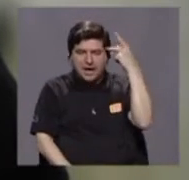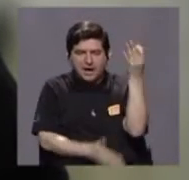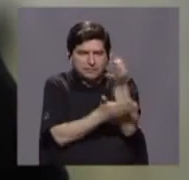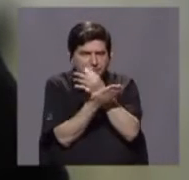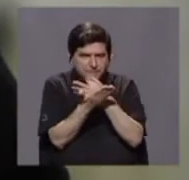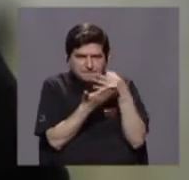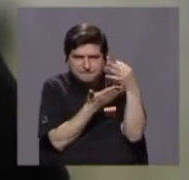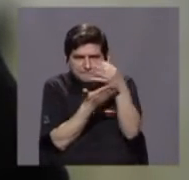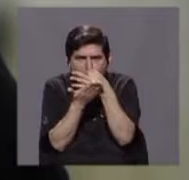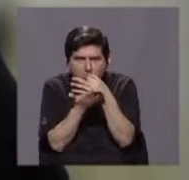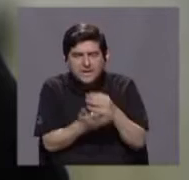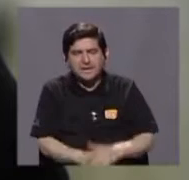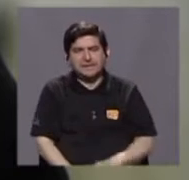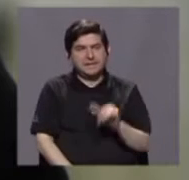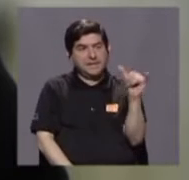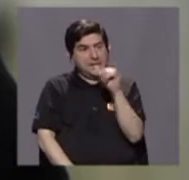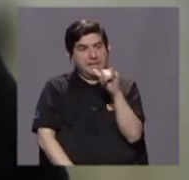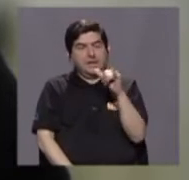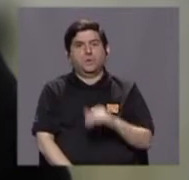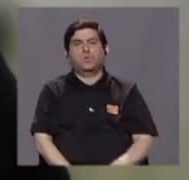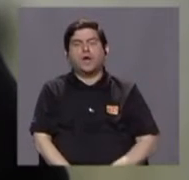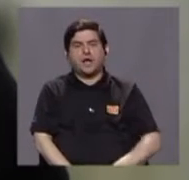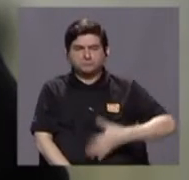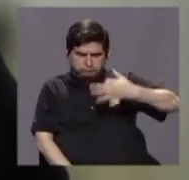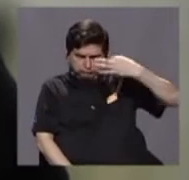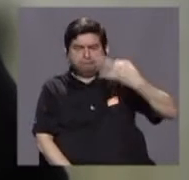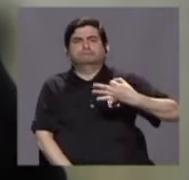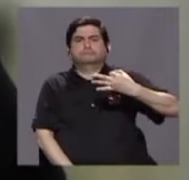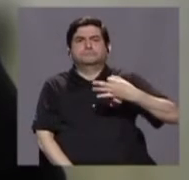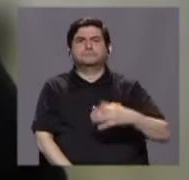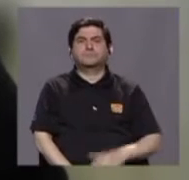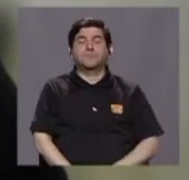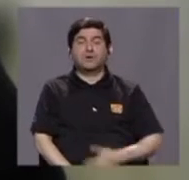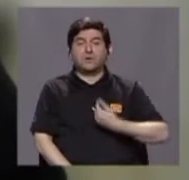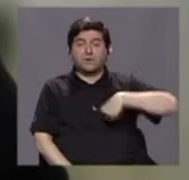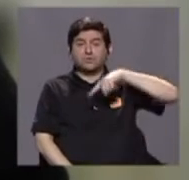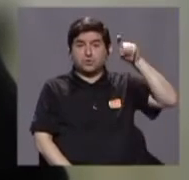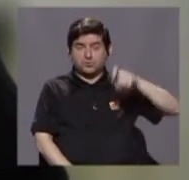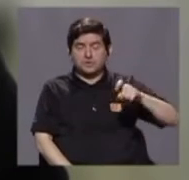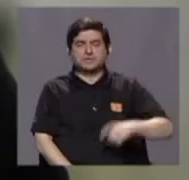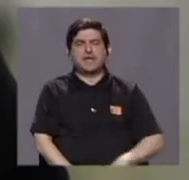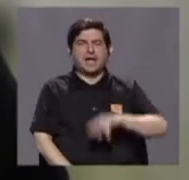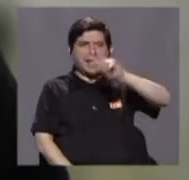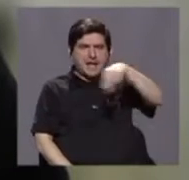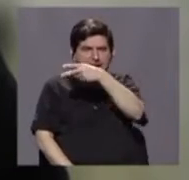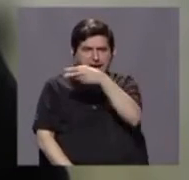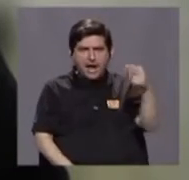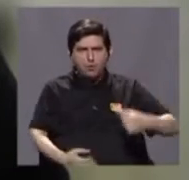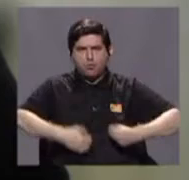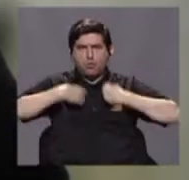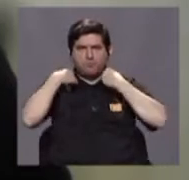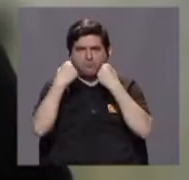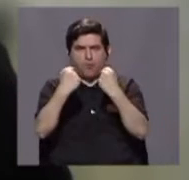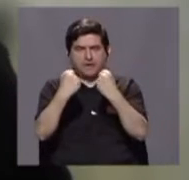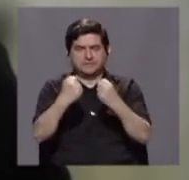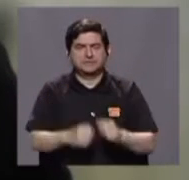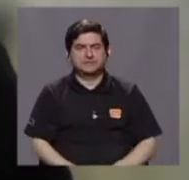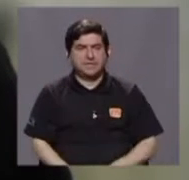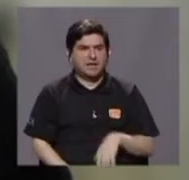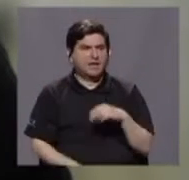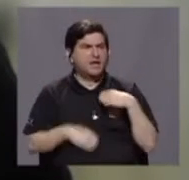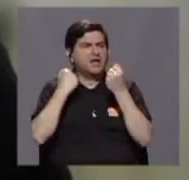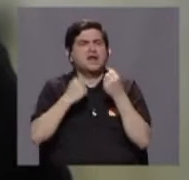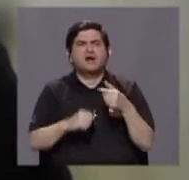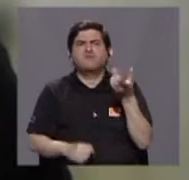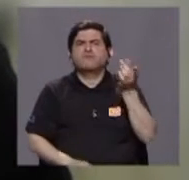monetaria sea también sólida. Necesitamos un euro fuerte y lo que da fortaleza